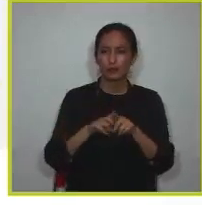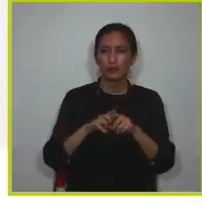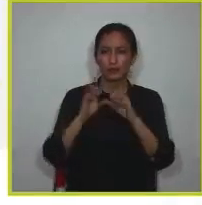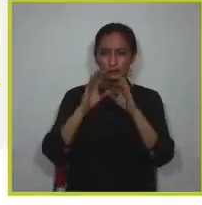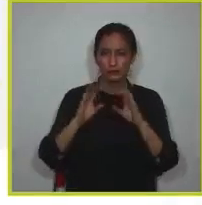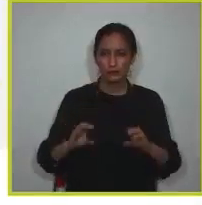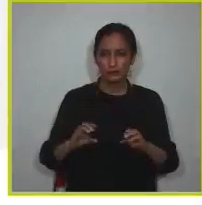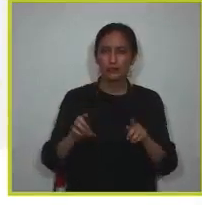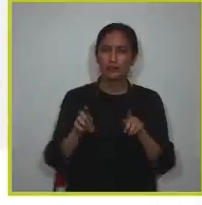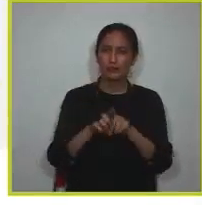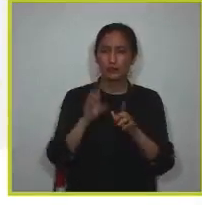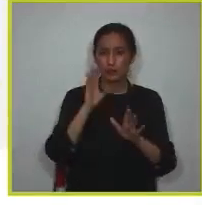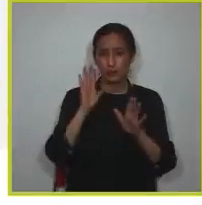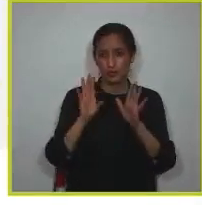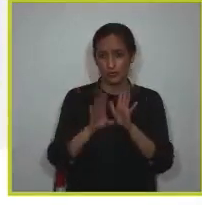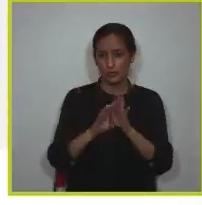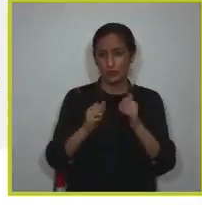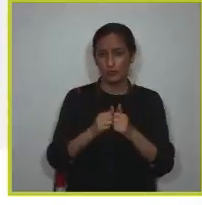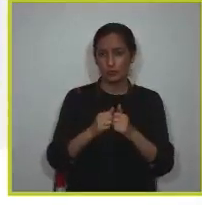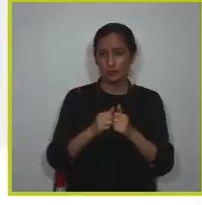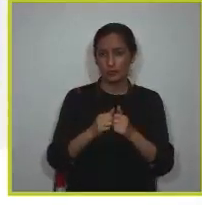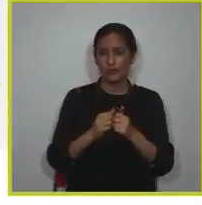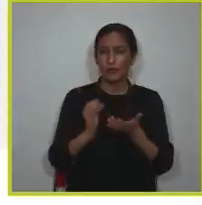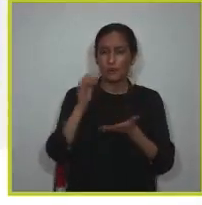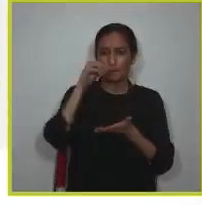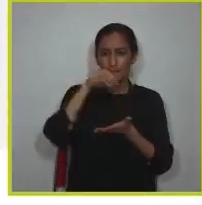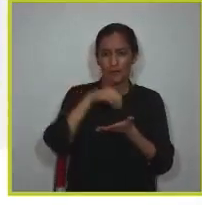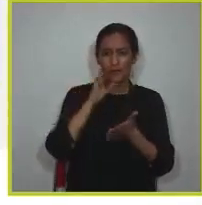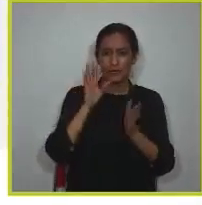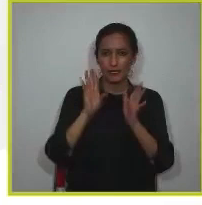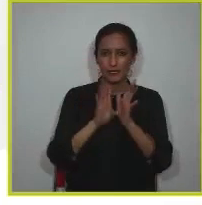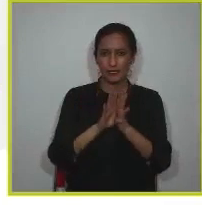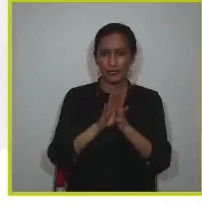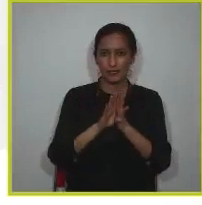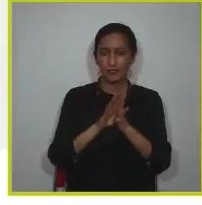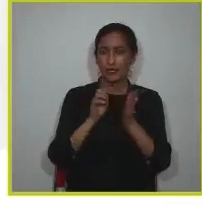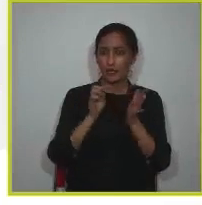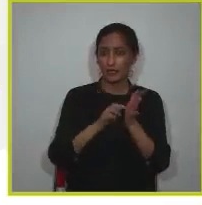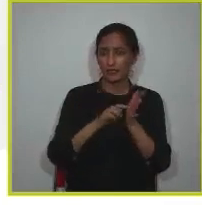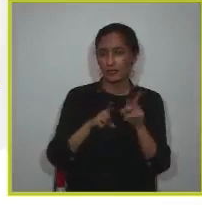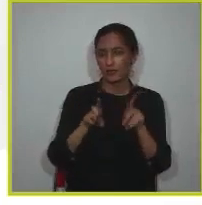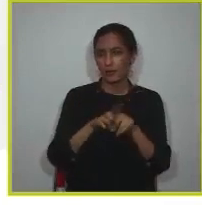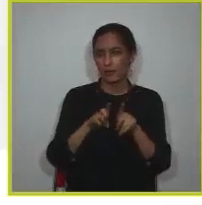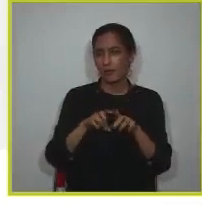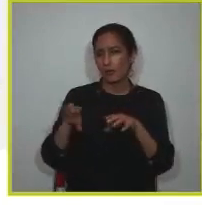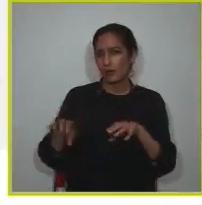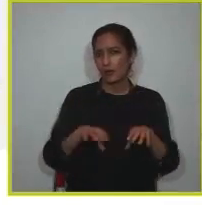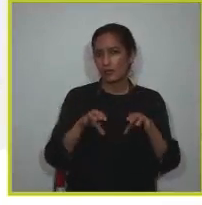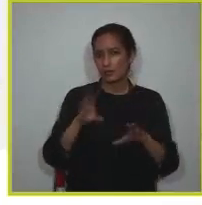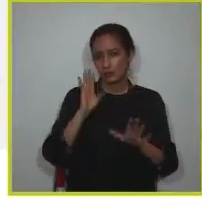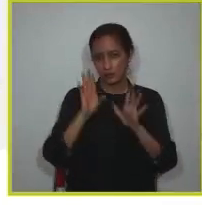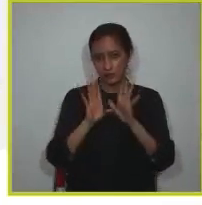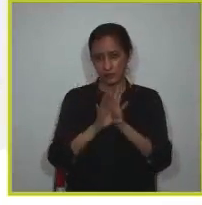es así que por ejemplo un elemento que se incorporó fue que esto les permita directamente